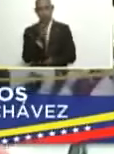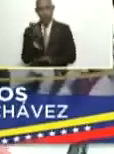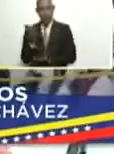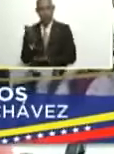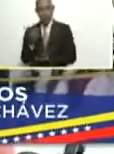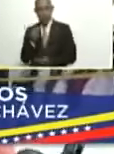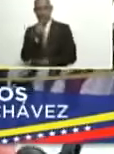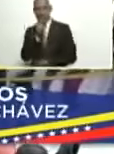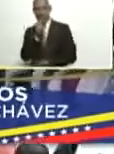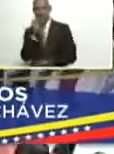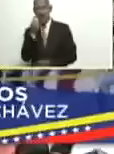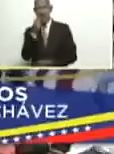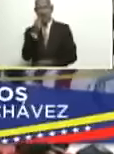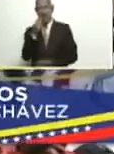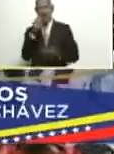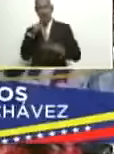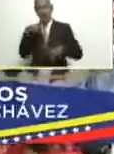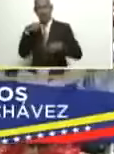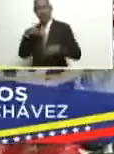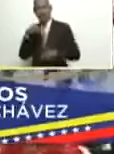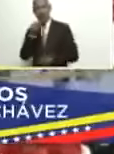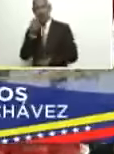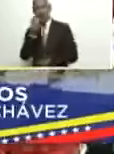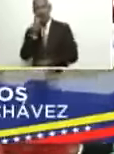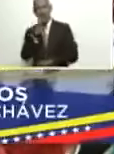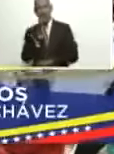¿Quién ve TikTok? Levante la mano.